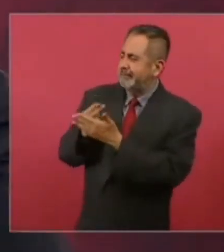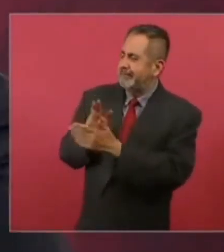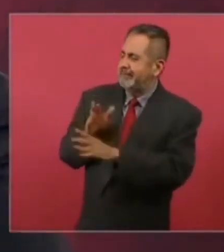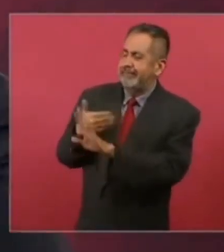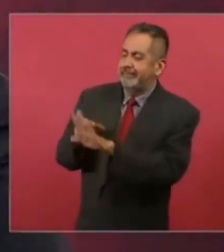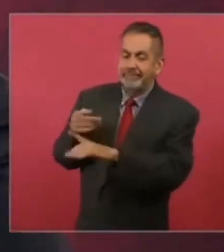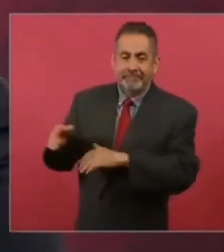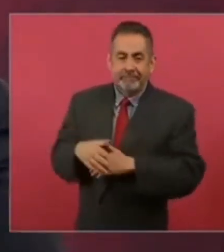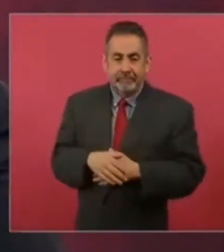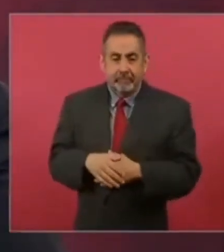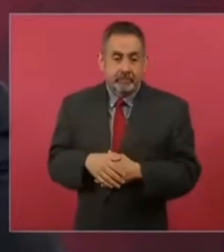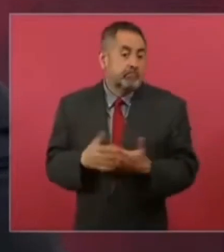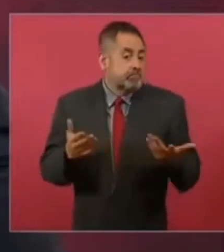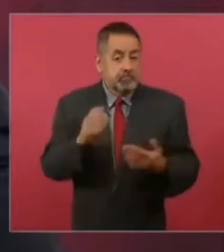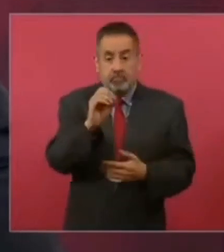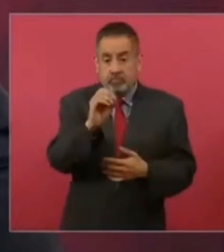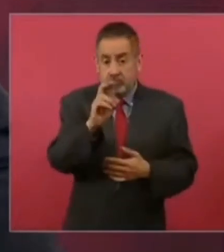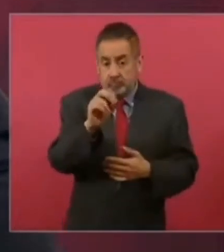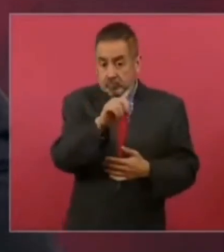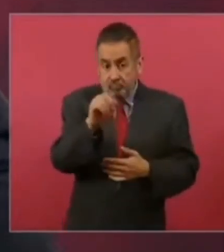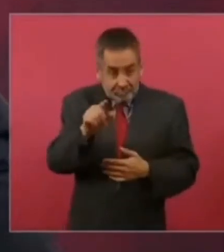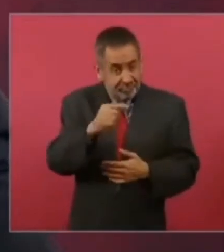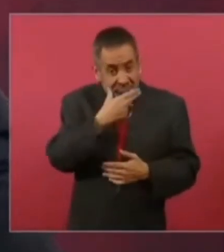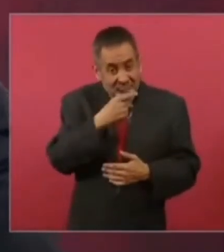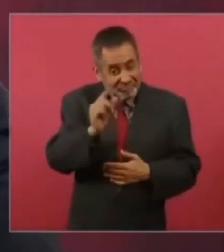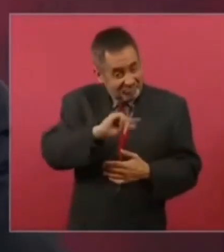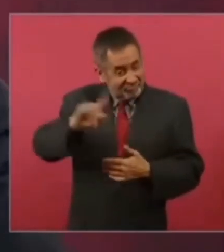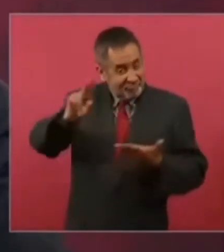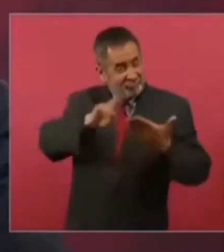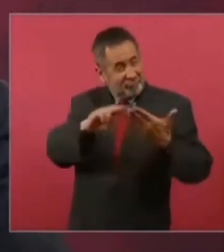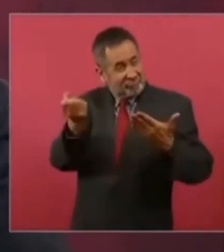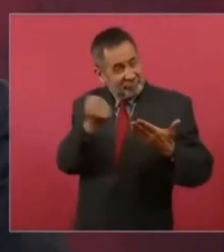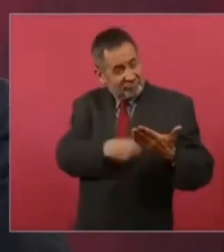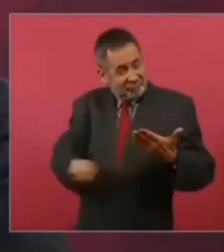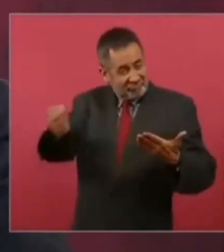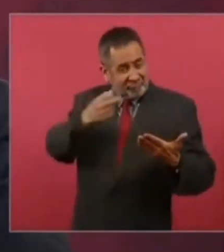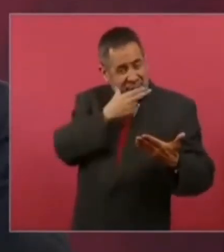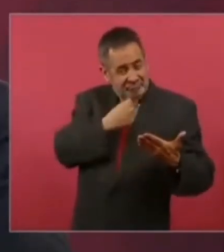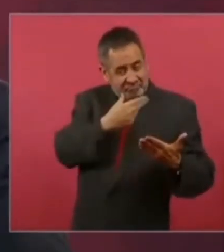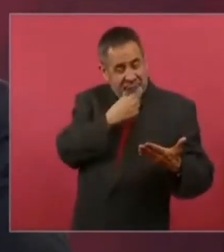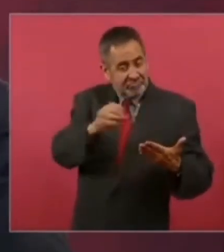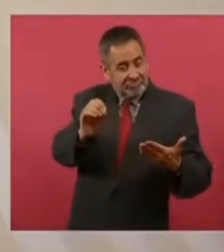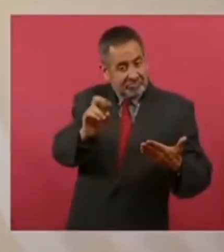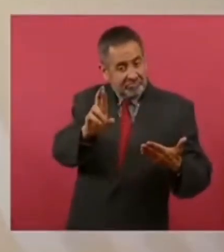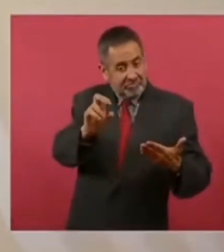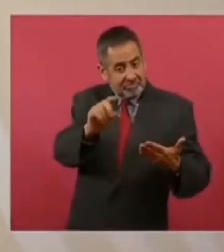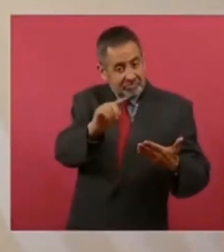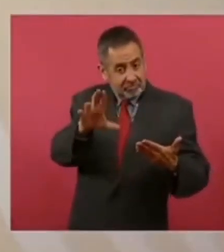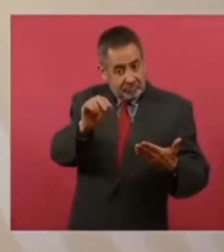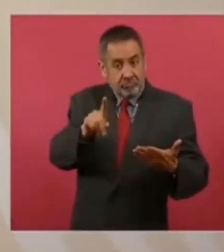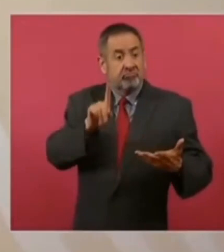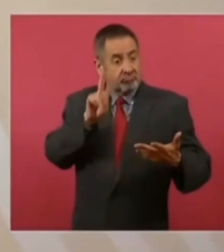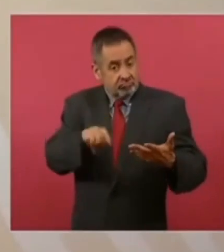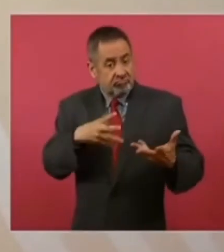que era porfirista, el gran muralista revolucionario.